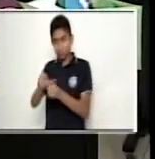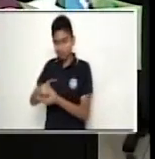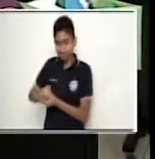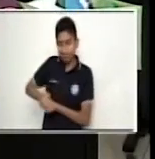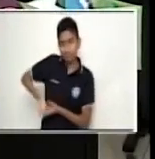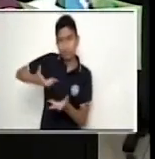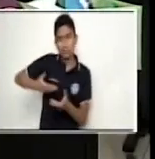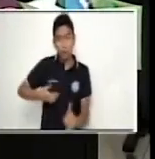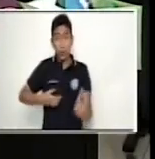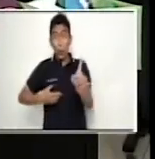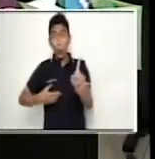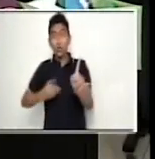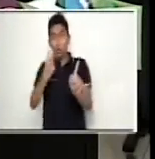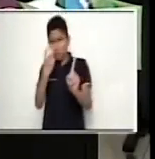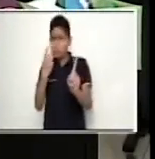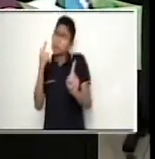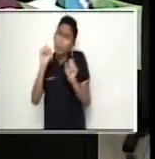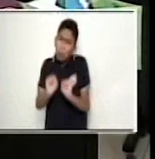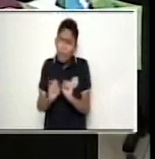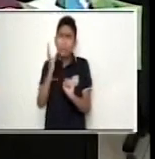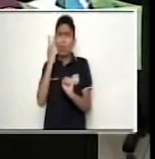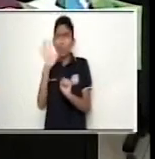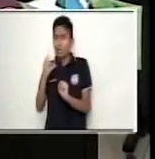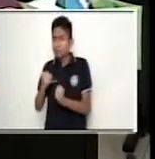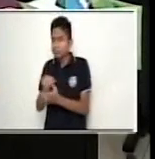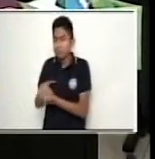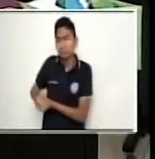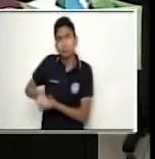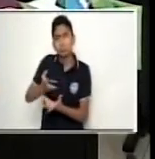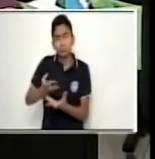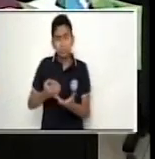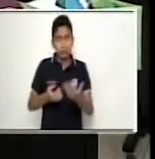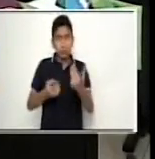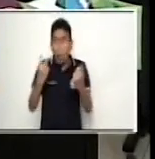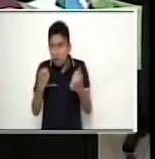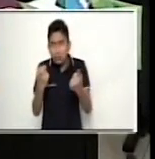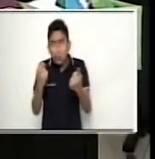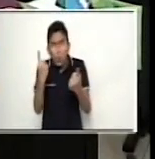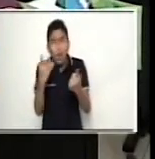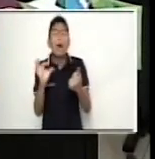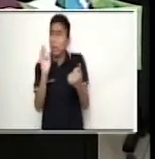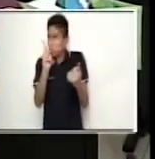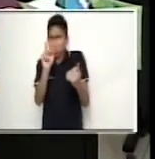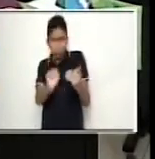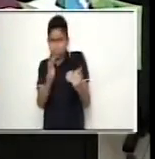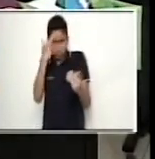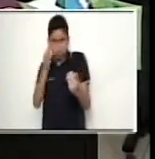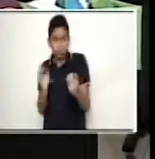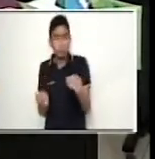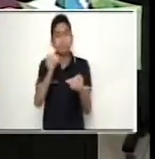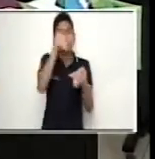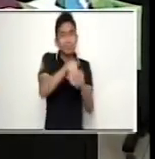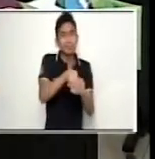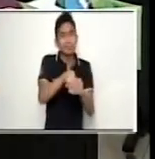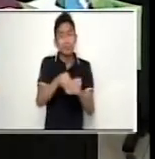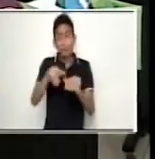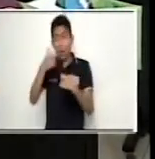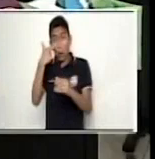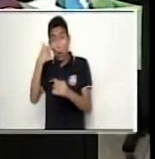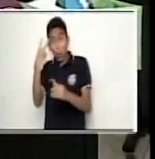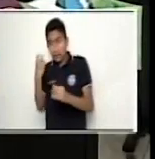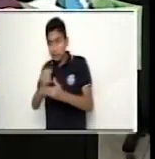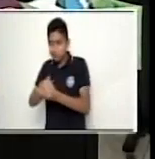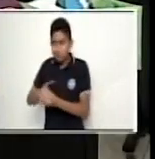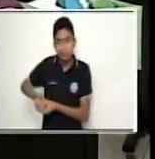Otra vez 1, puede ser, pones otro tapón en el 1 y 4. En este caso podemos formar